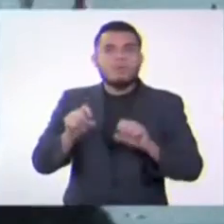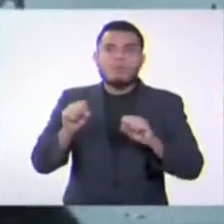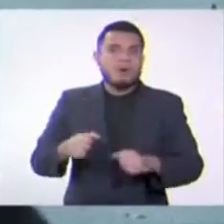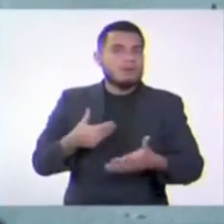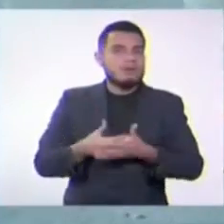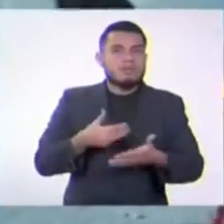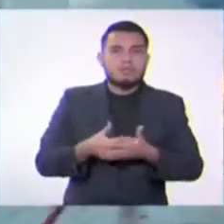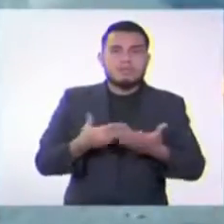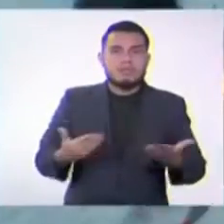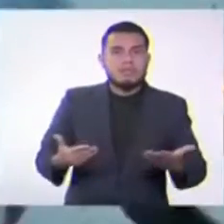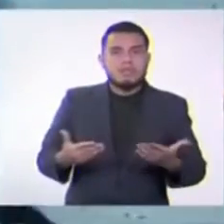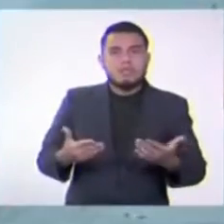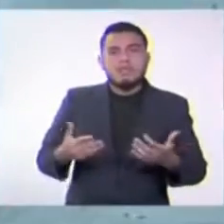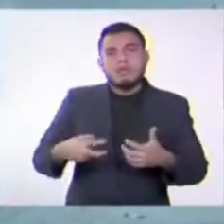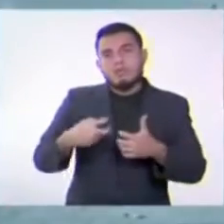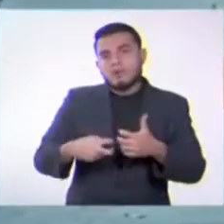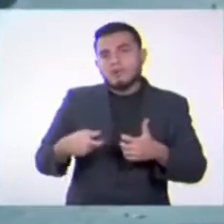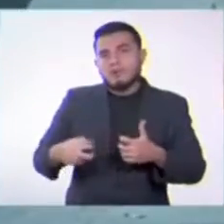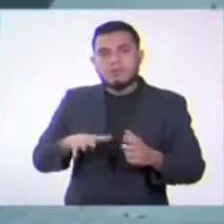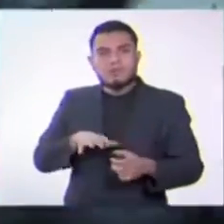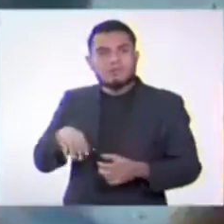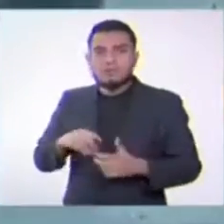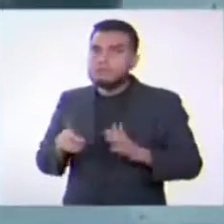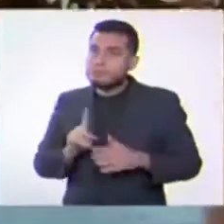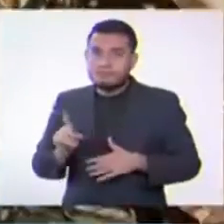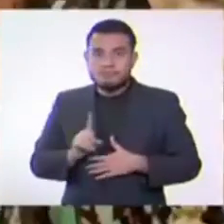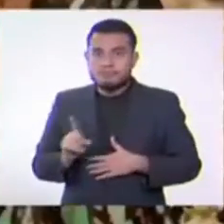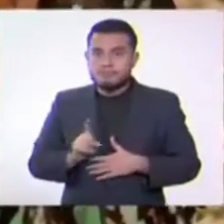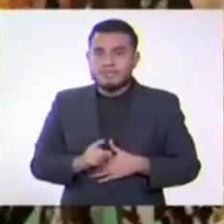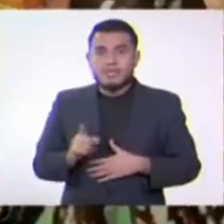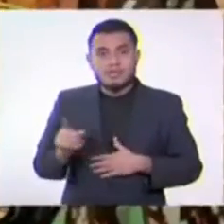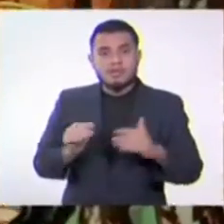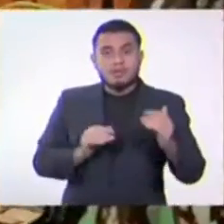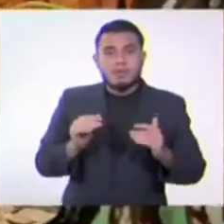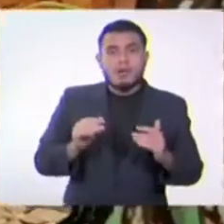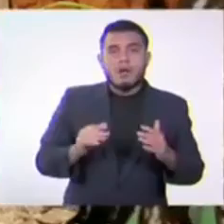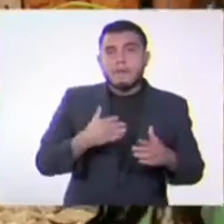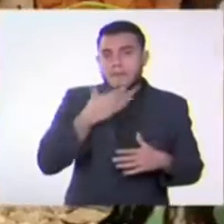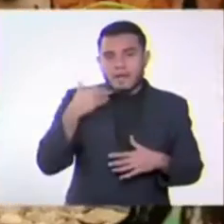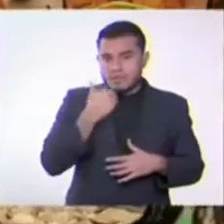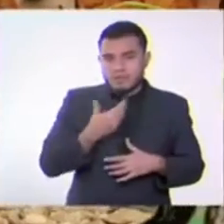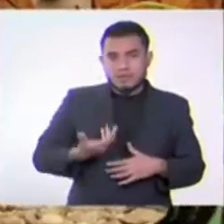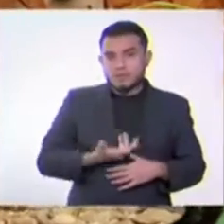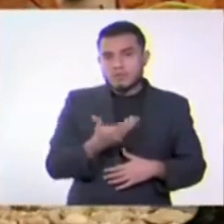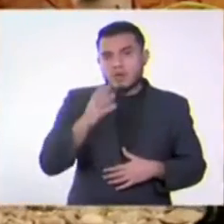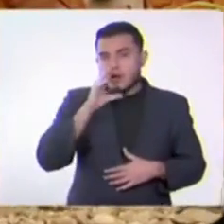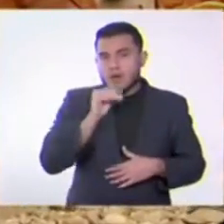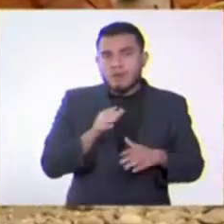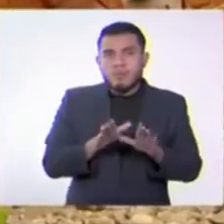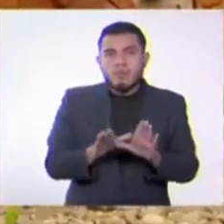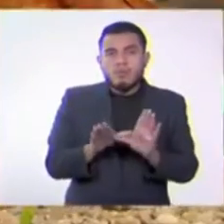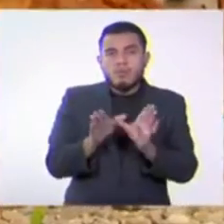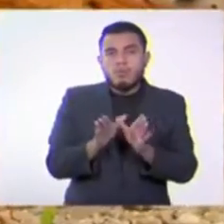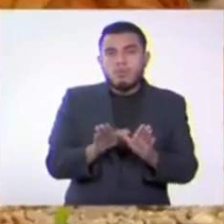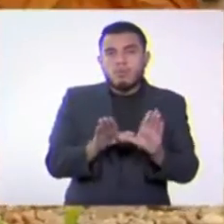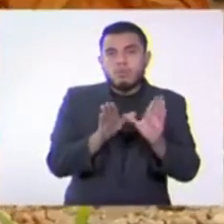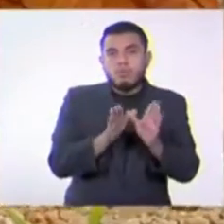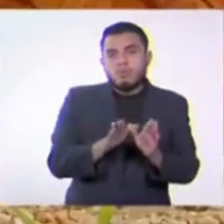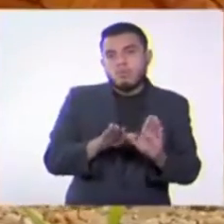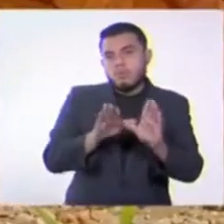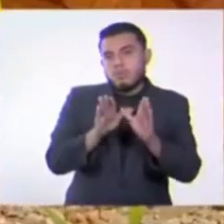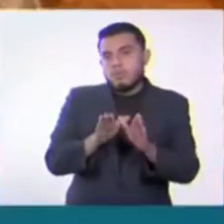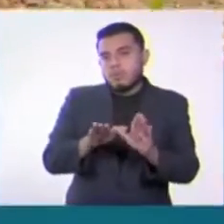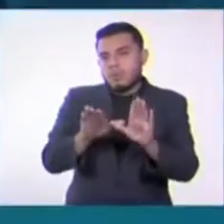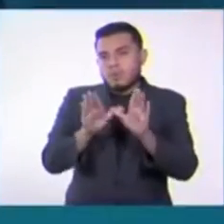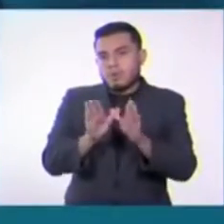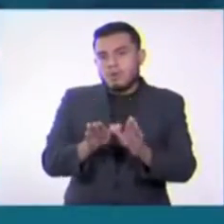entre sí y producir descendencia viable. Esto mismo ocurre cuando nos referimos a todos los demás organismos, por